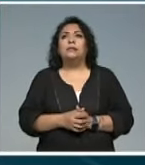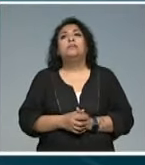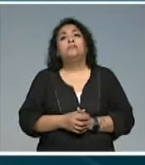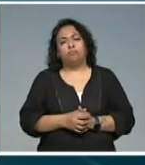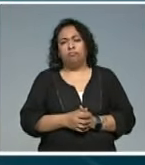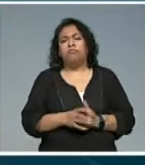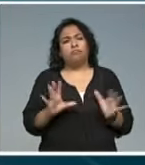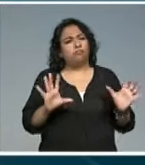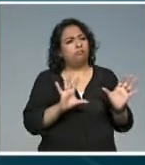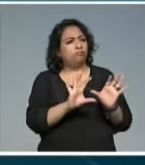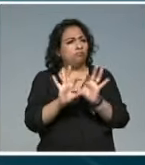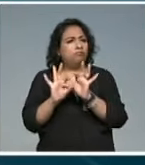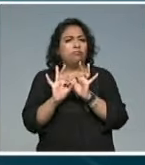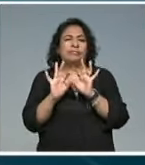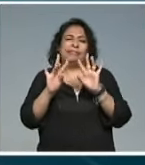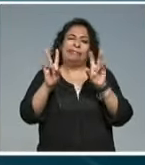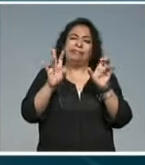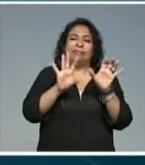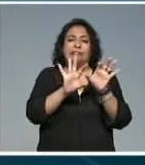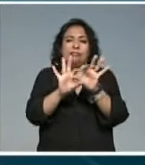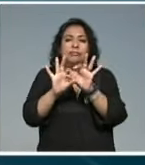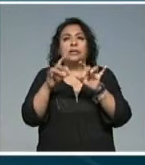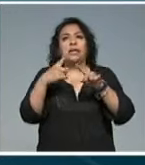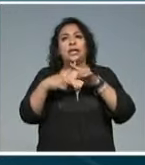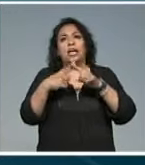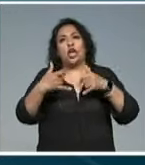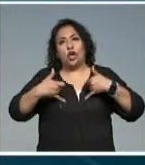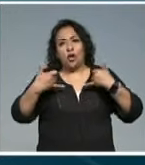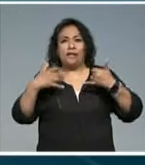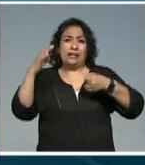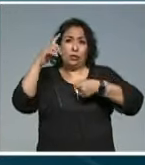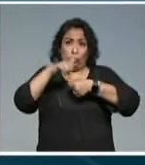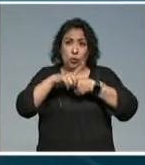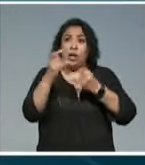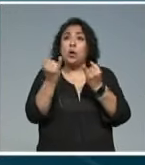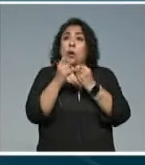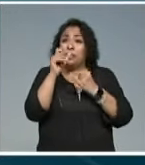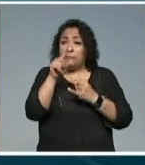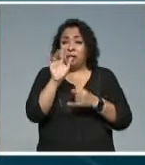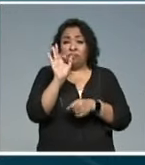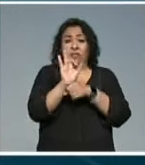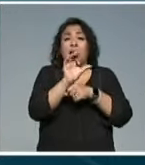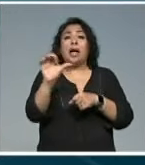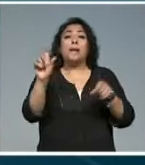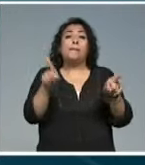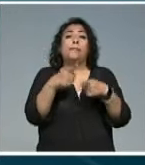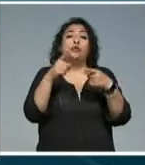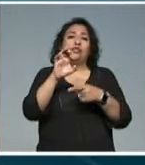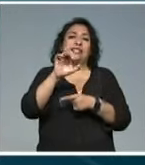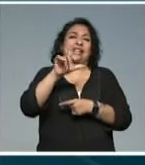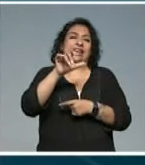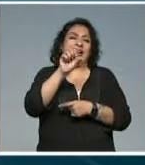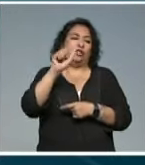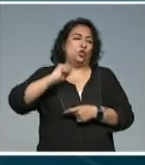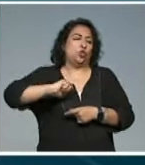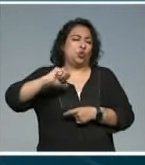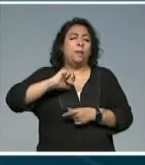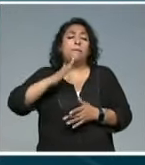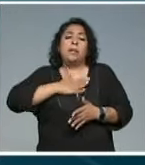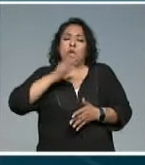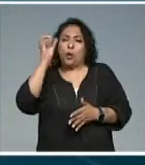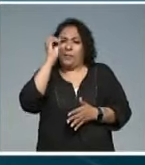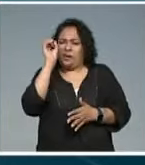la comunión entre comillas, ¿no?, la comunión entre los jóvenes y la cultura, y hacerlo también apostando por la música clásica. Yo creo que en